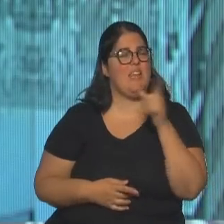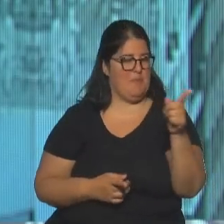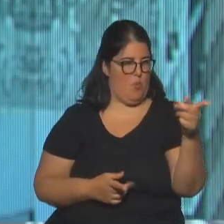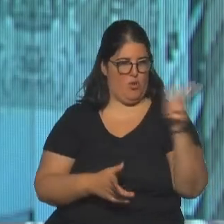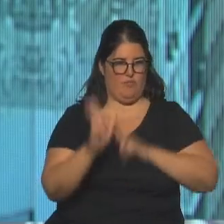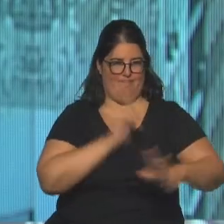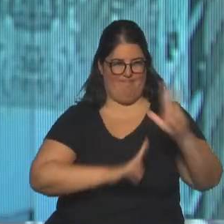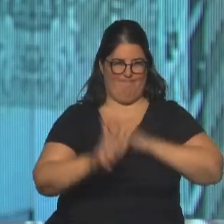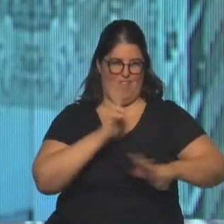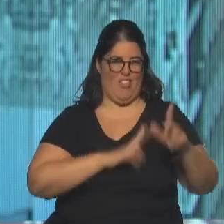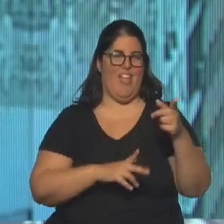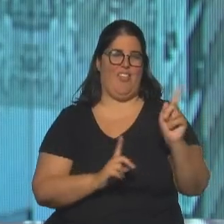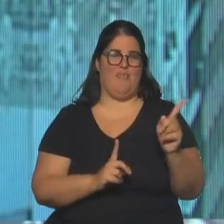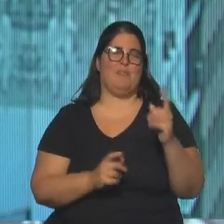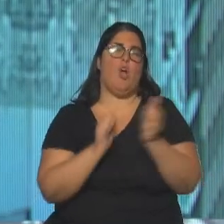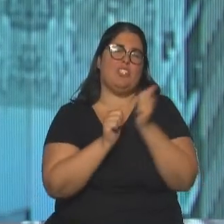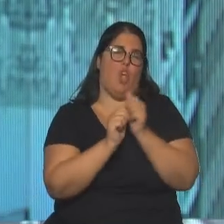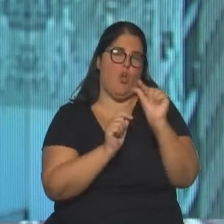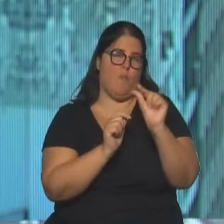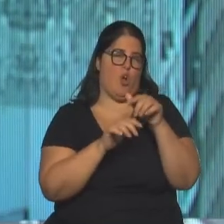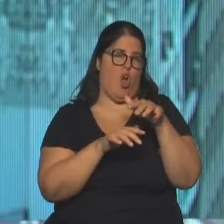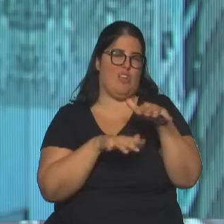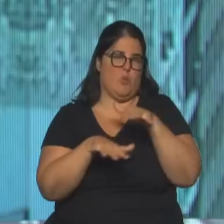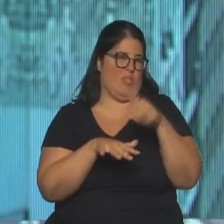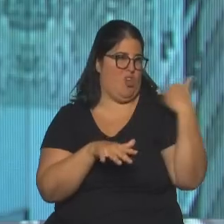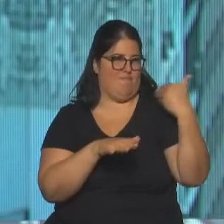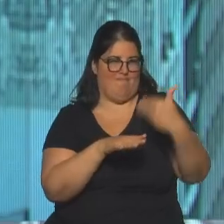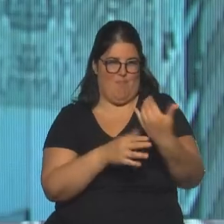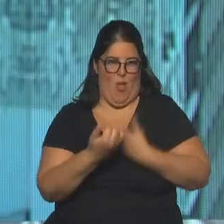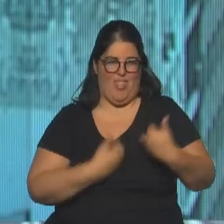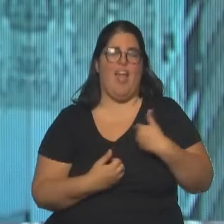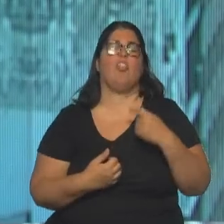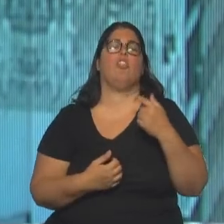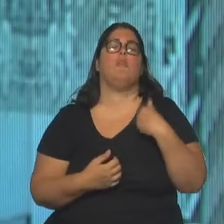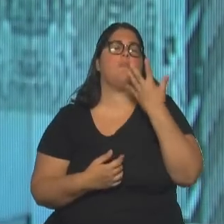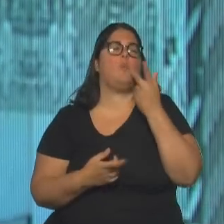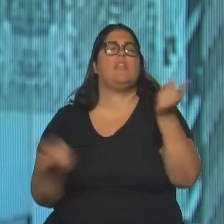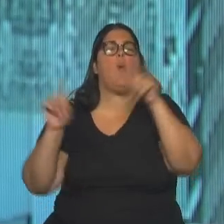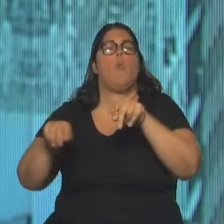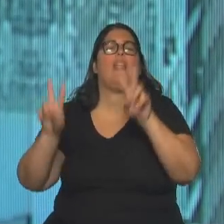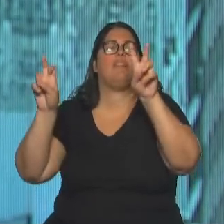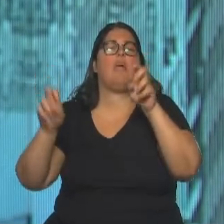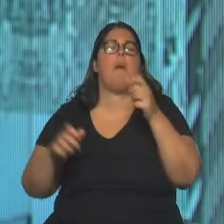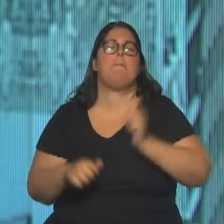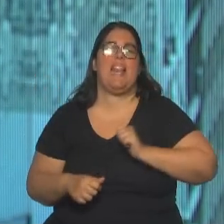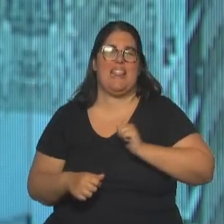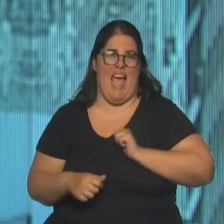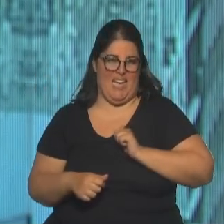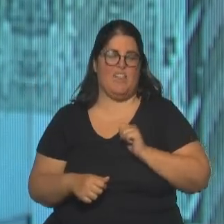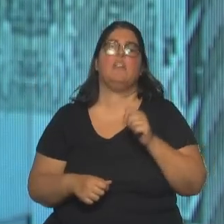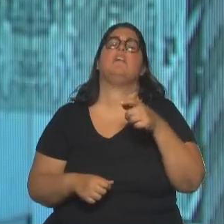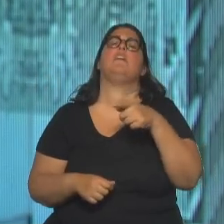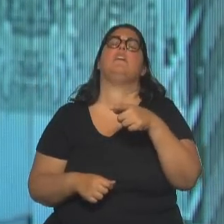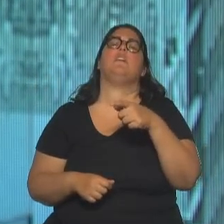viene de señalar y de historizar un poco el conflicto, volver un poco sobre la cuestión militar, ¿no? Estábamos leyendo